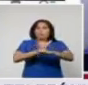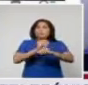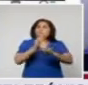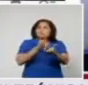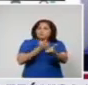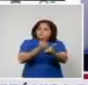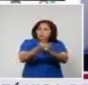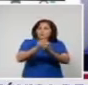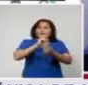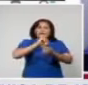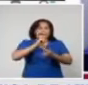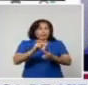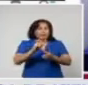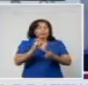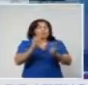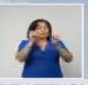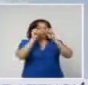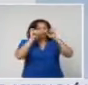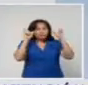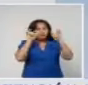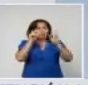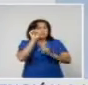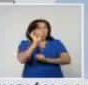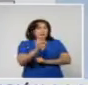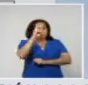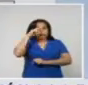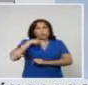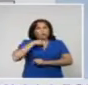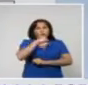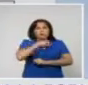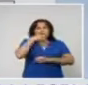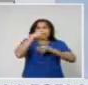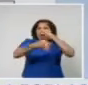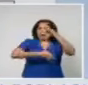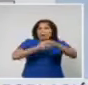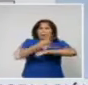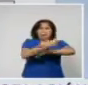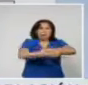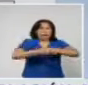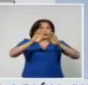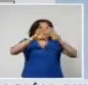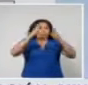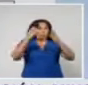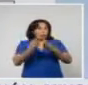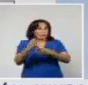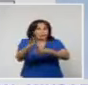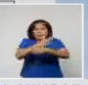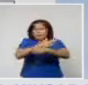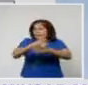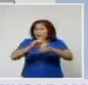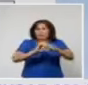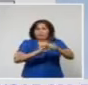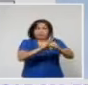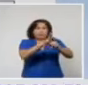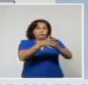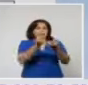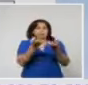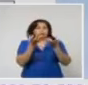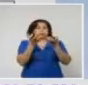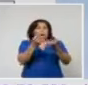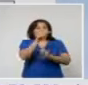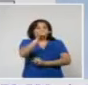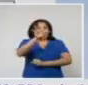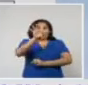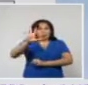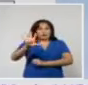lo alertaba hoy el experto, la cantidad de países a nivel mundial que reportan casos de COVID-19,